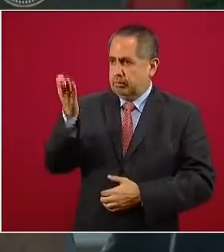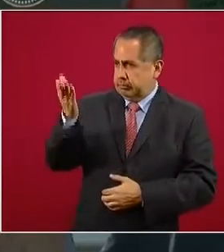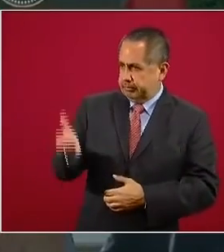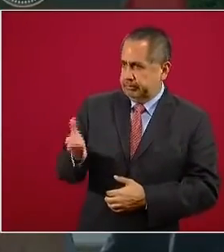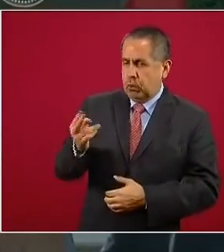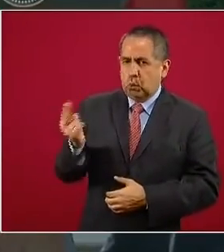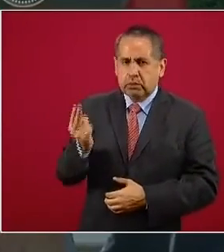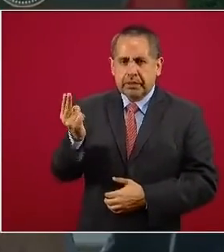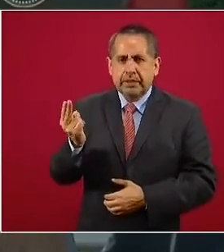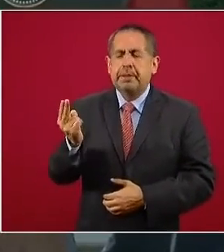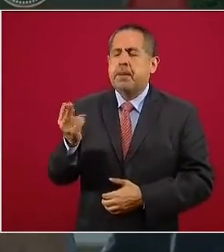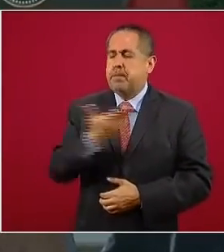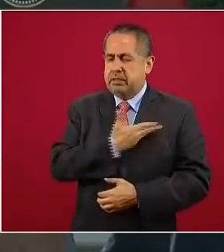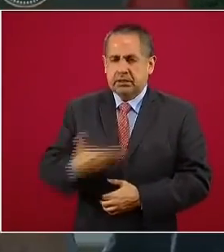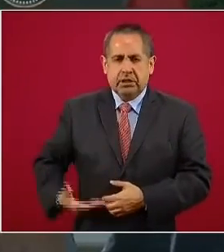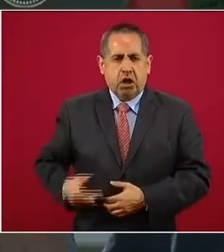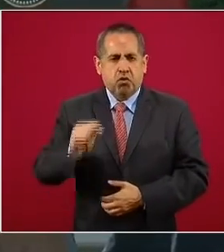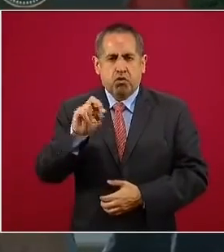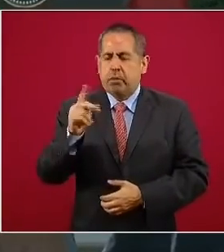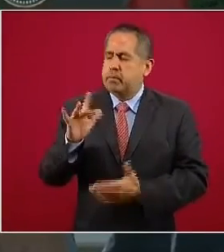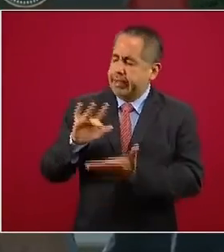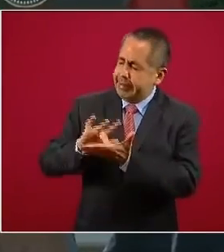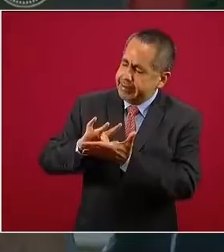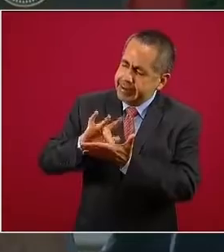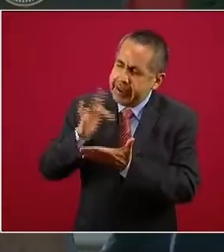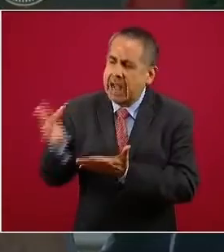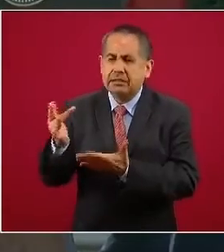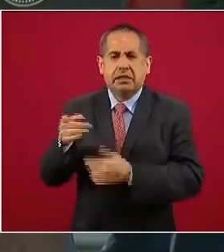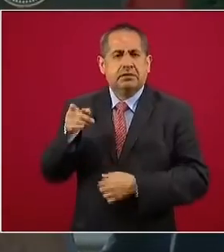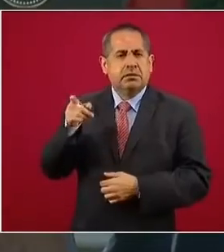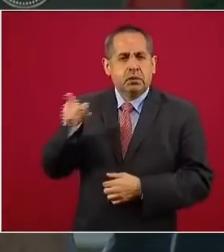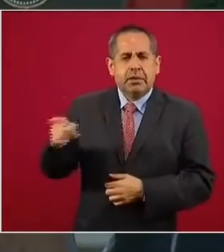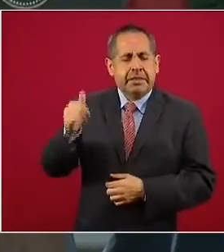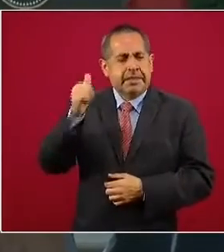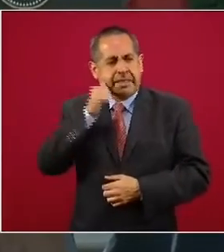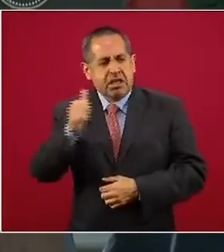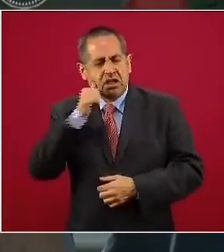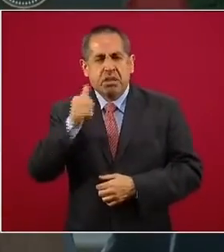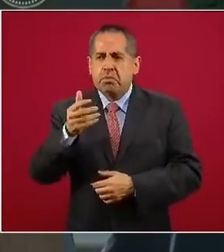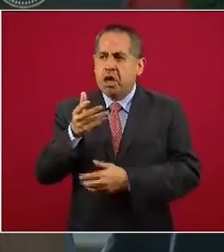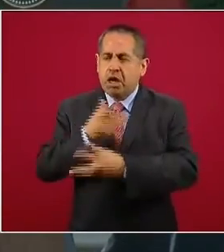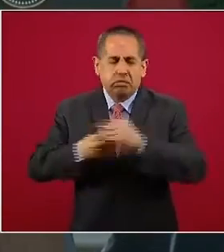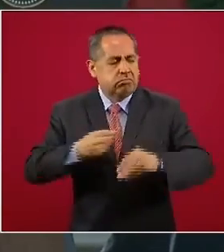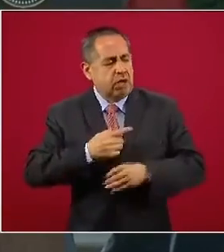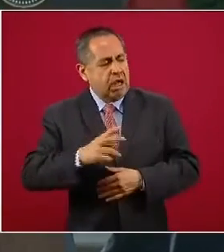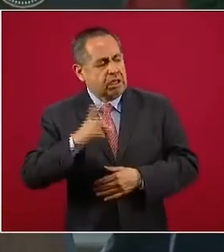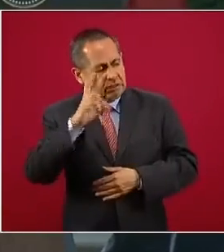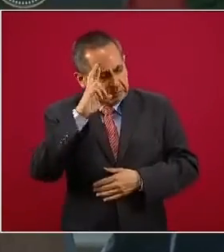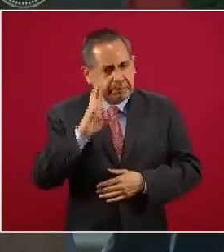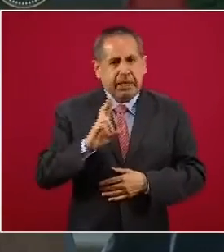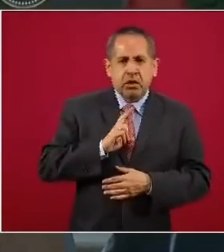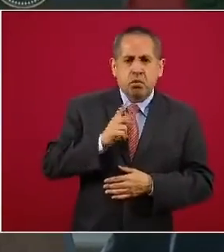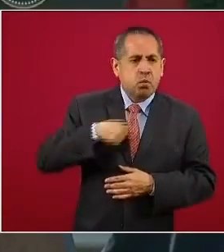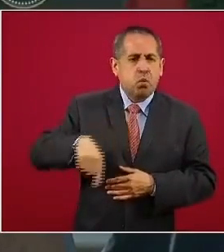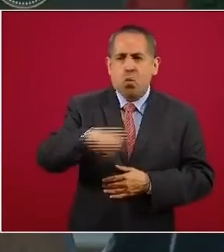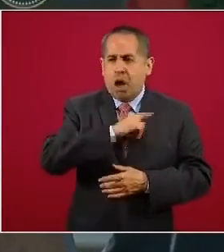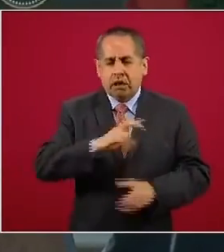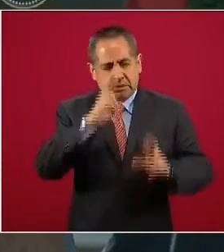usted, presidente Trump, por ser cada vez más respetuosos con